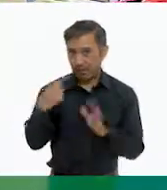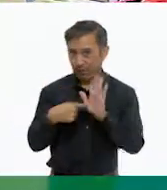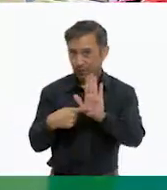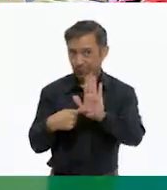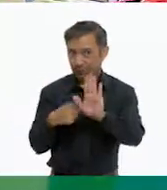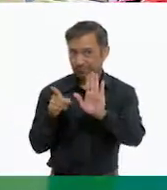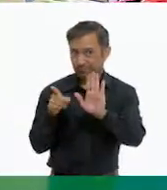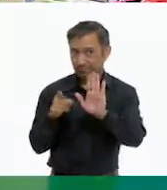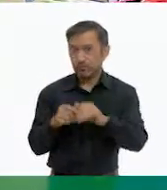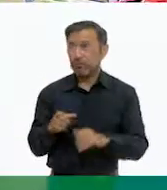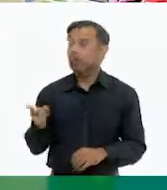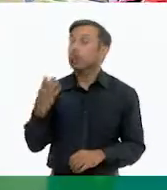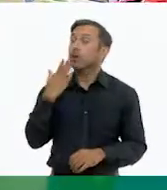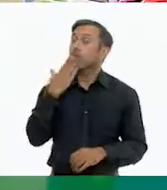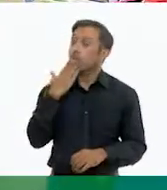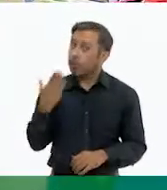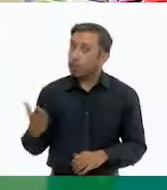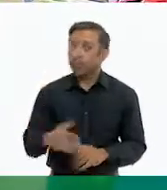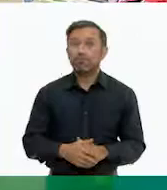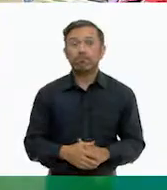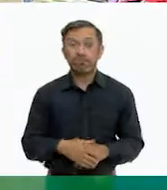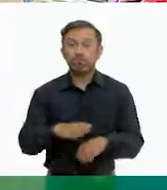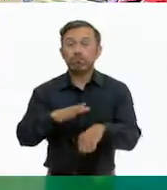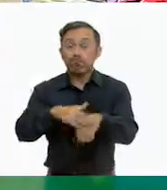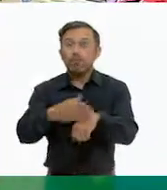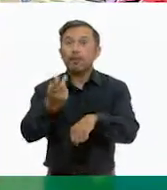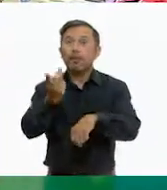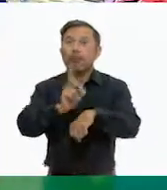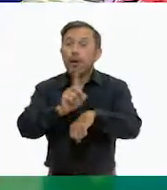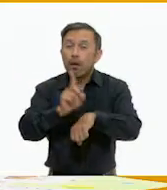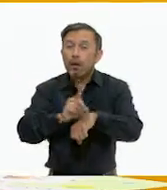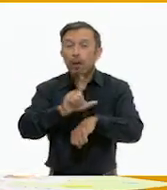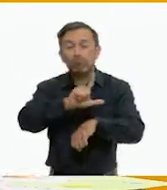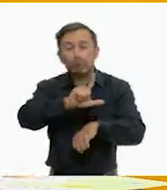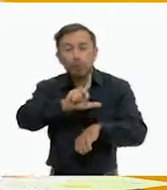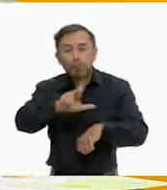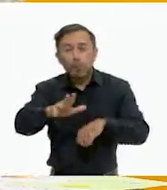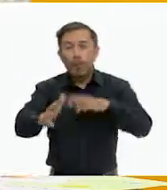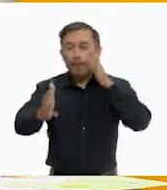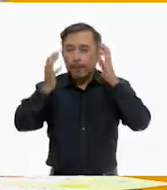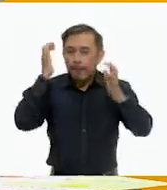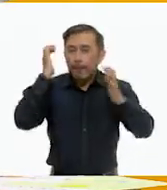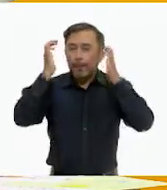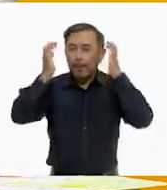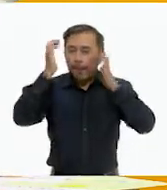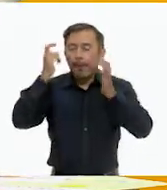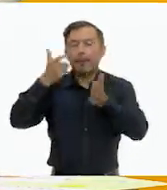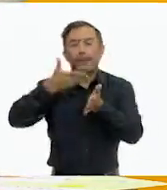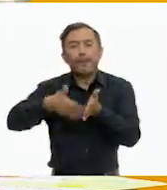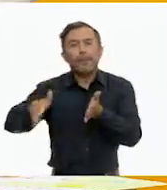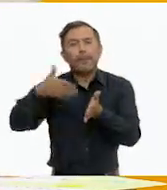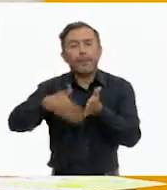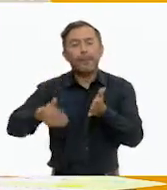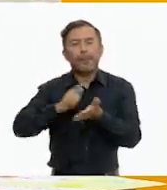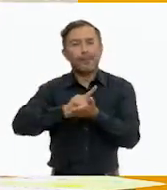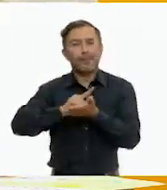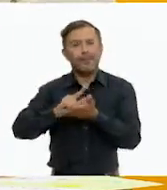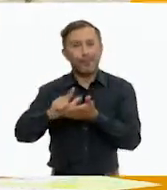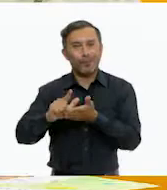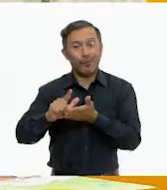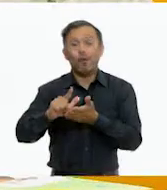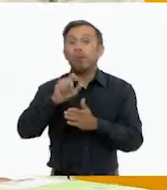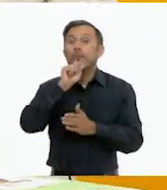y sabemos que con el baño diario, además, mantener nuestro cabello